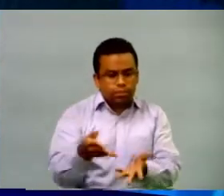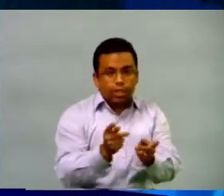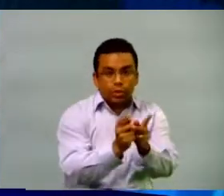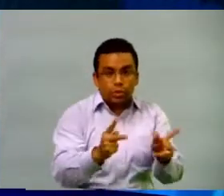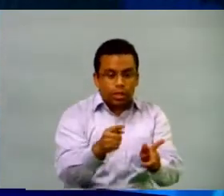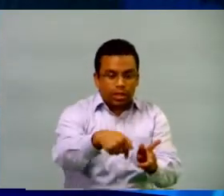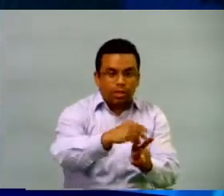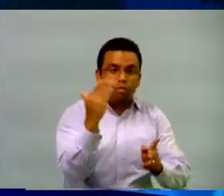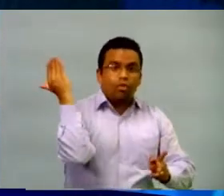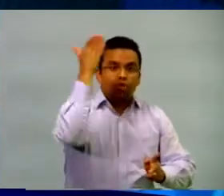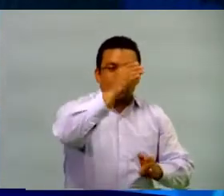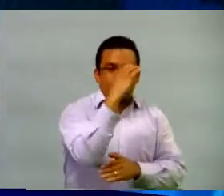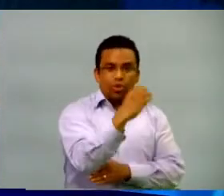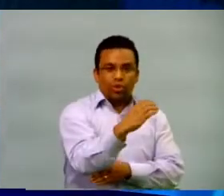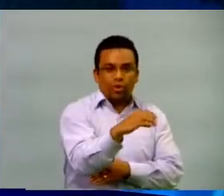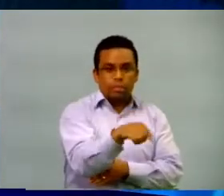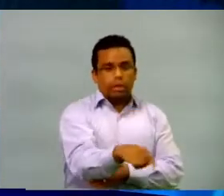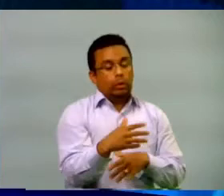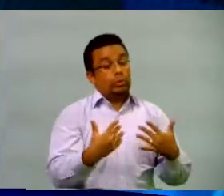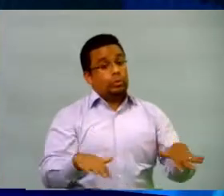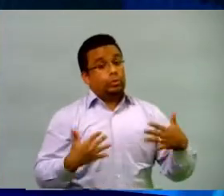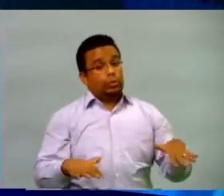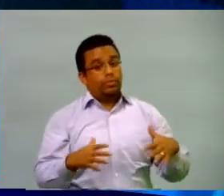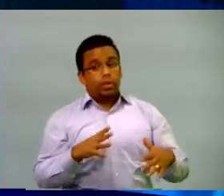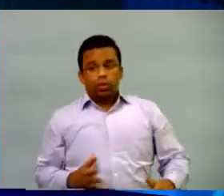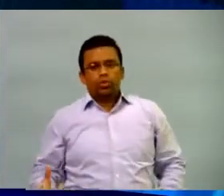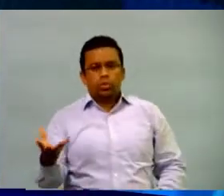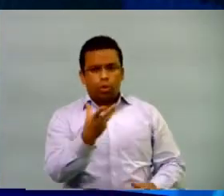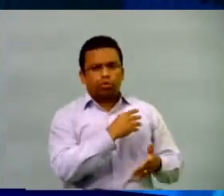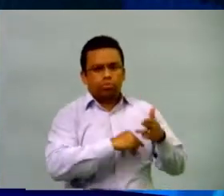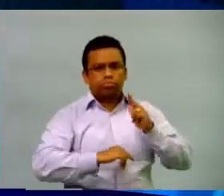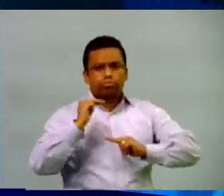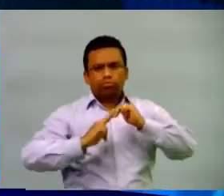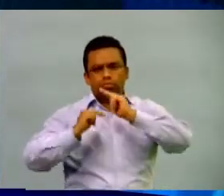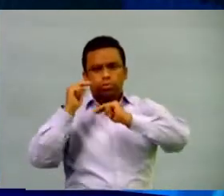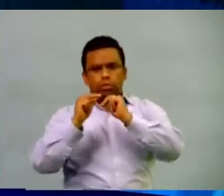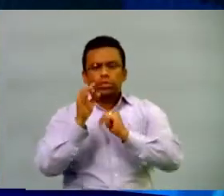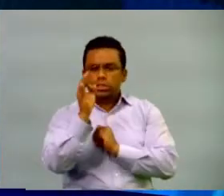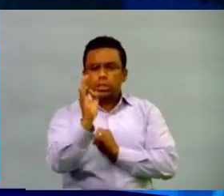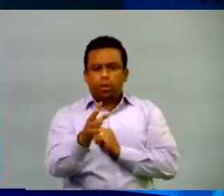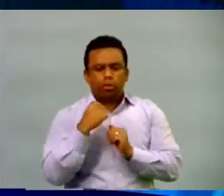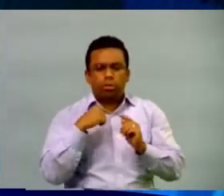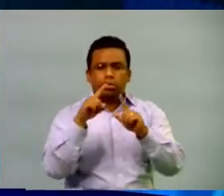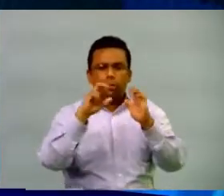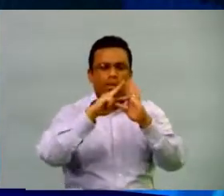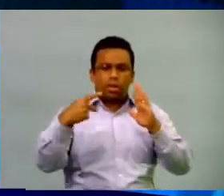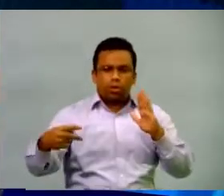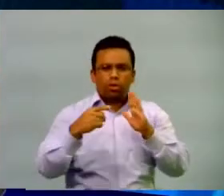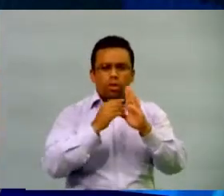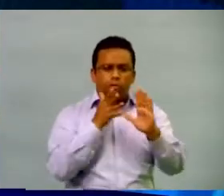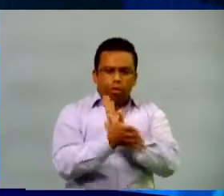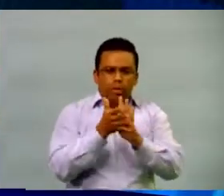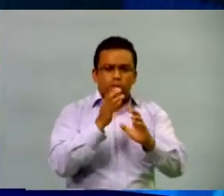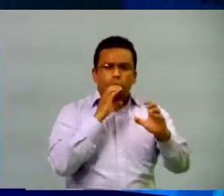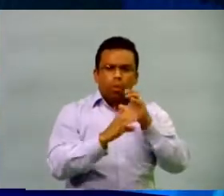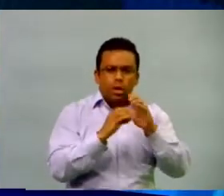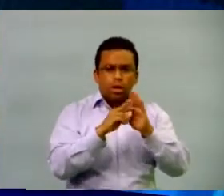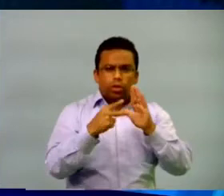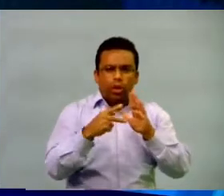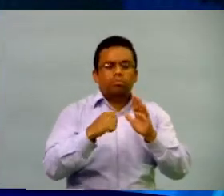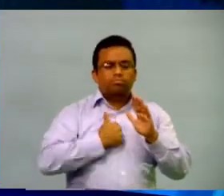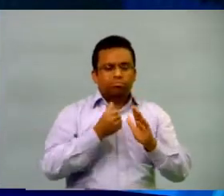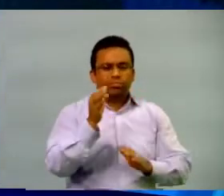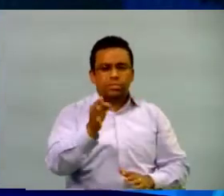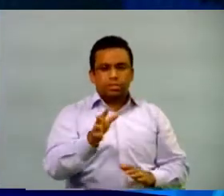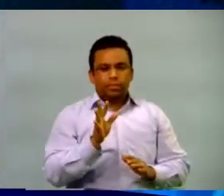entre todos estamos construyendo, una Colombia que va a saber aprovechar todas las tecnologías de información y las comunicaciones. Acá lo vemos, la